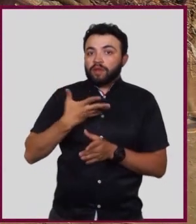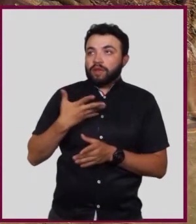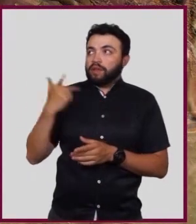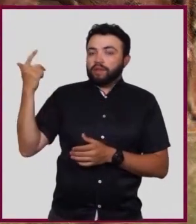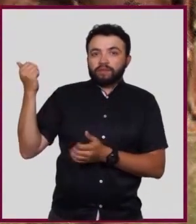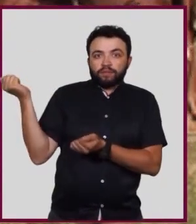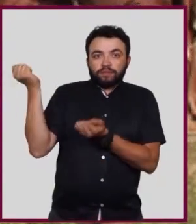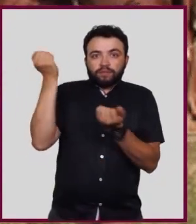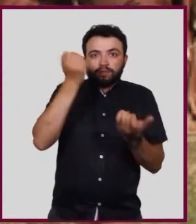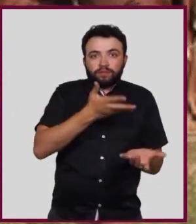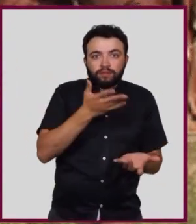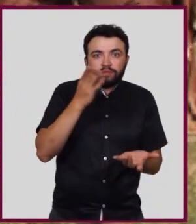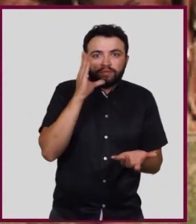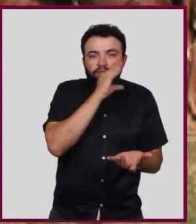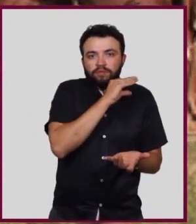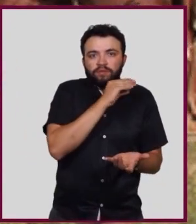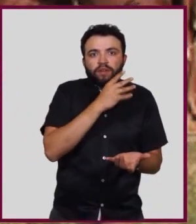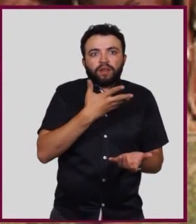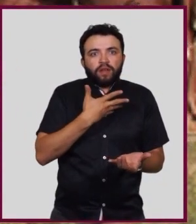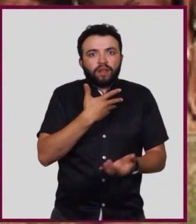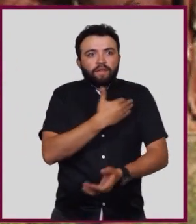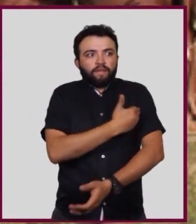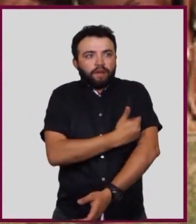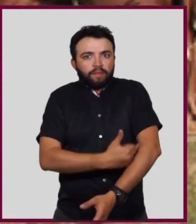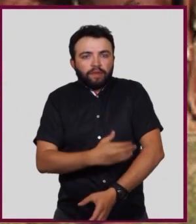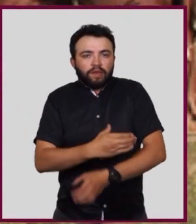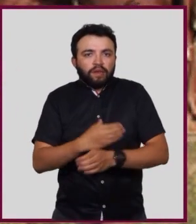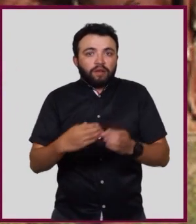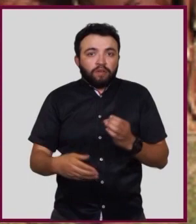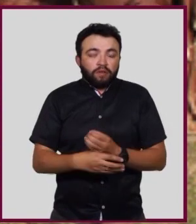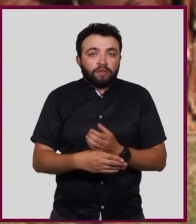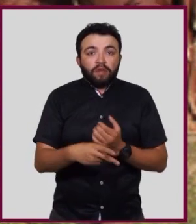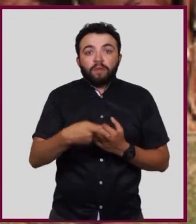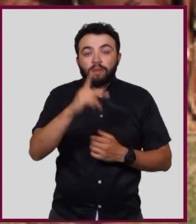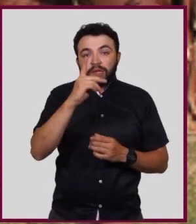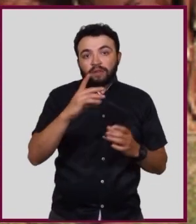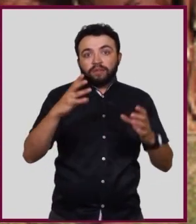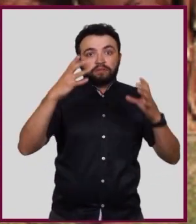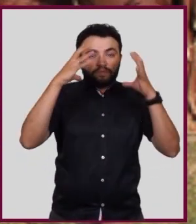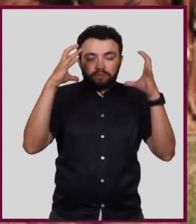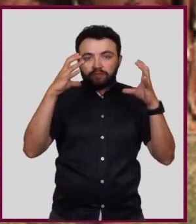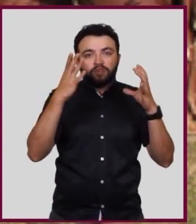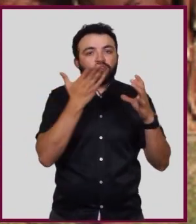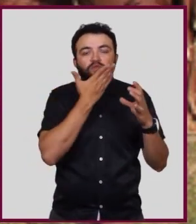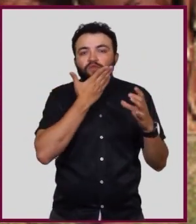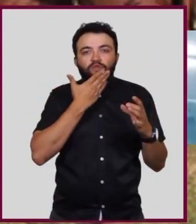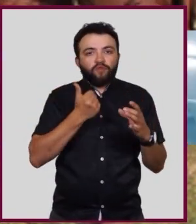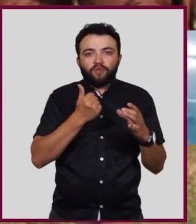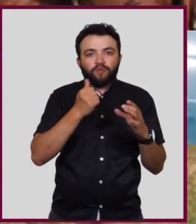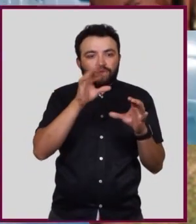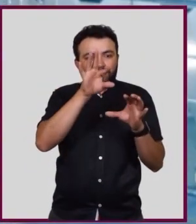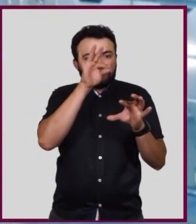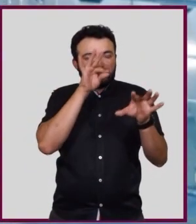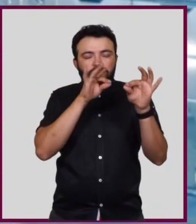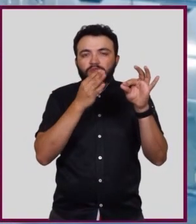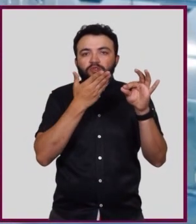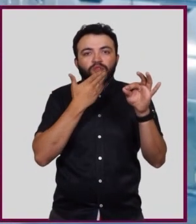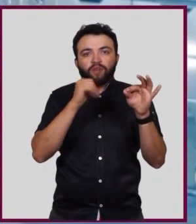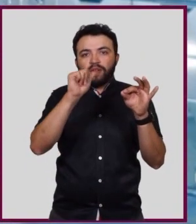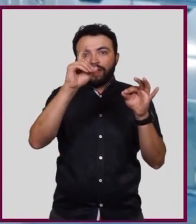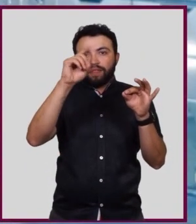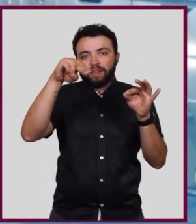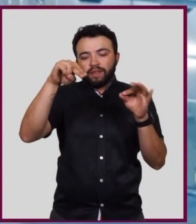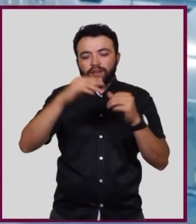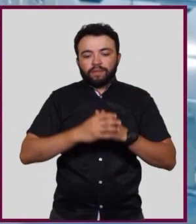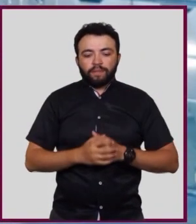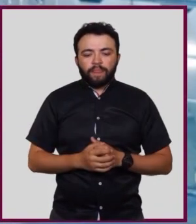y vivieron aquí, hicieron familia aquí. Y resulta que tampoco. Y hablando un poco del